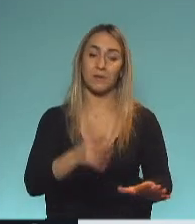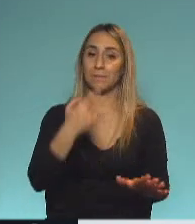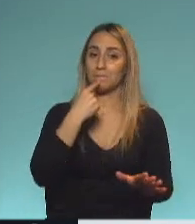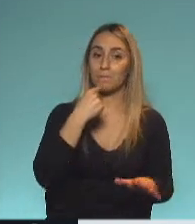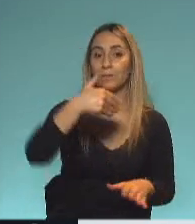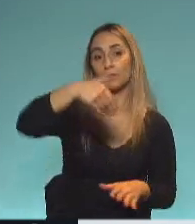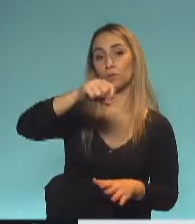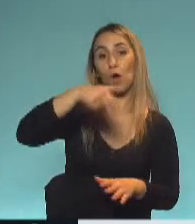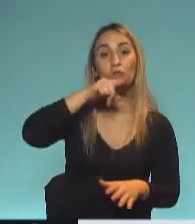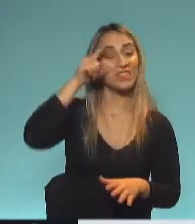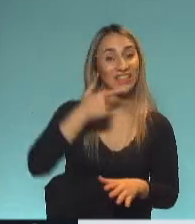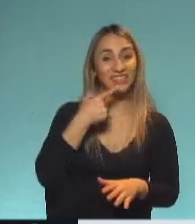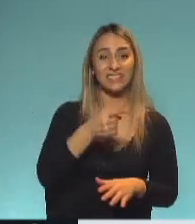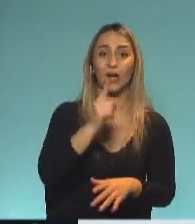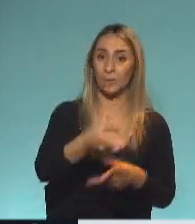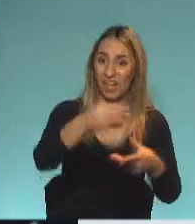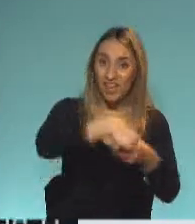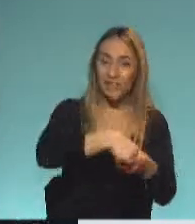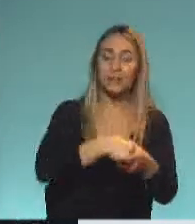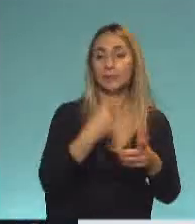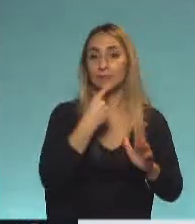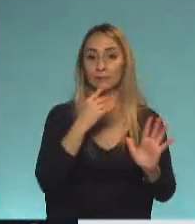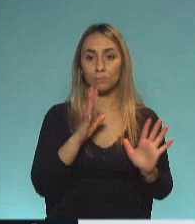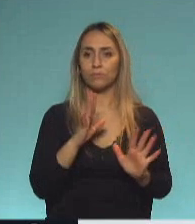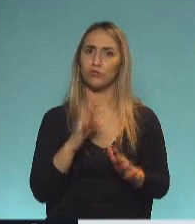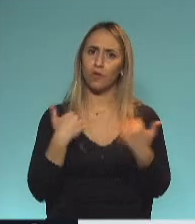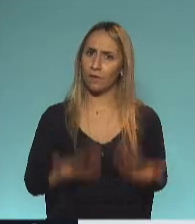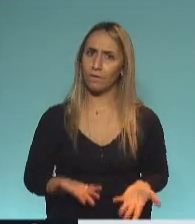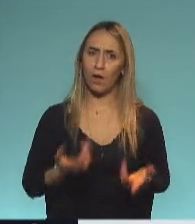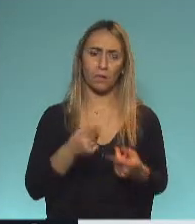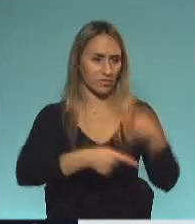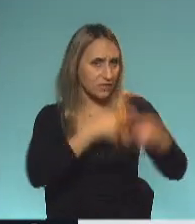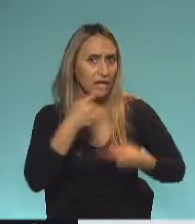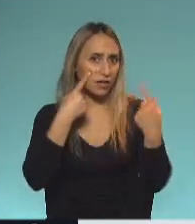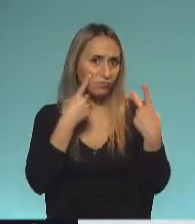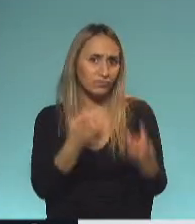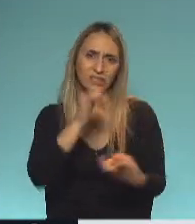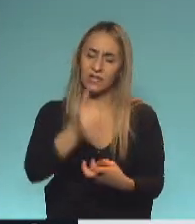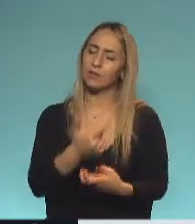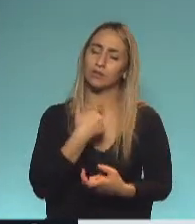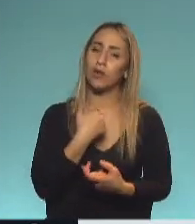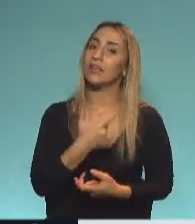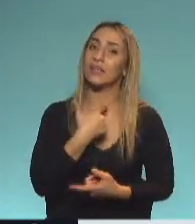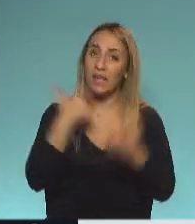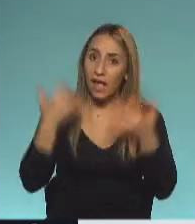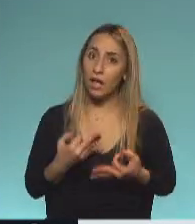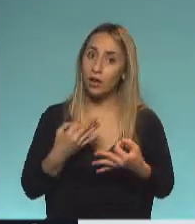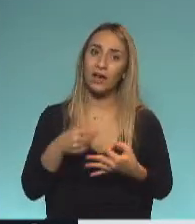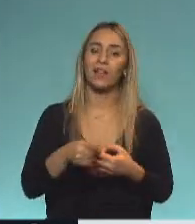¿no? Sí, estoy conforme de que sigan investigando y que encuentren. Yo lo que quiero acá es que